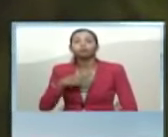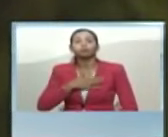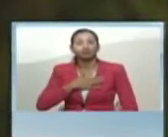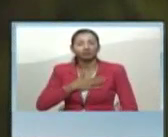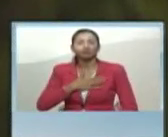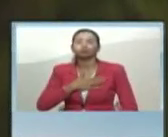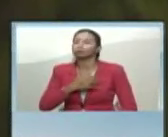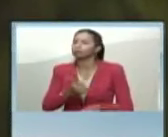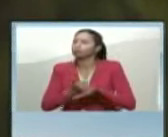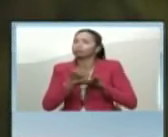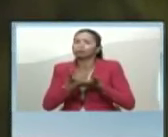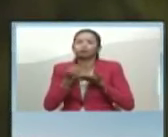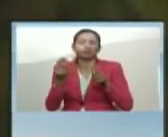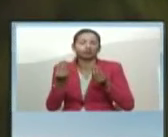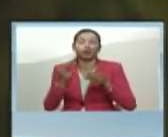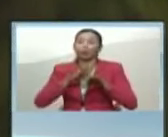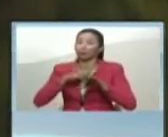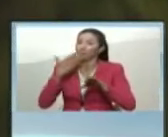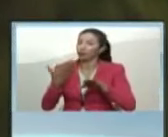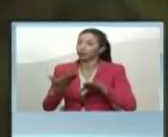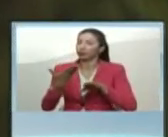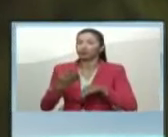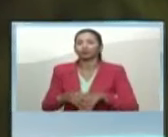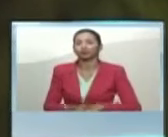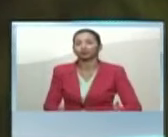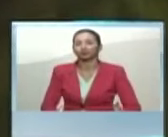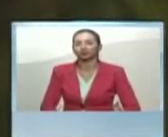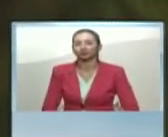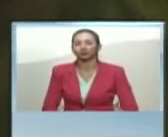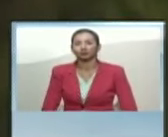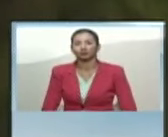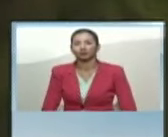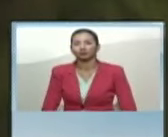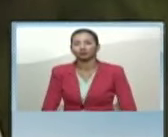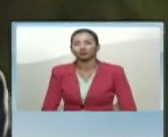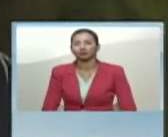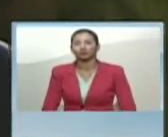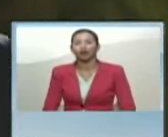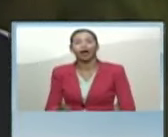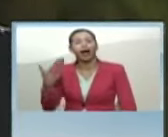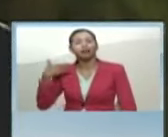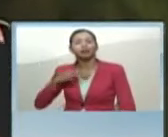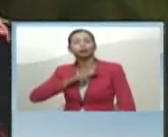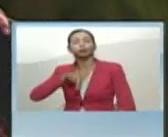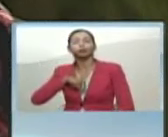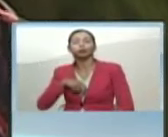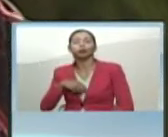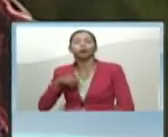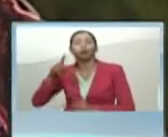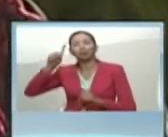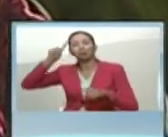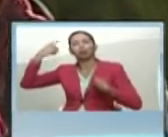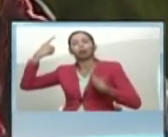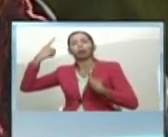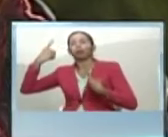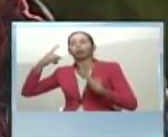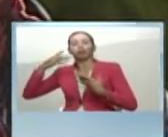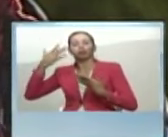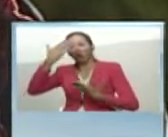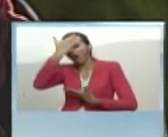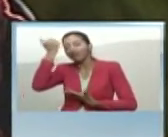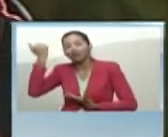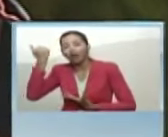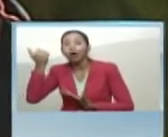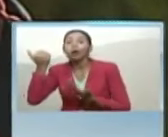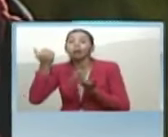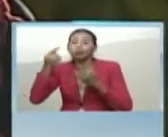favorecidos porque, bueno, gran parte de un sector vulnerable, como eran los pescadores, fueron tomados en cuenta por lo